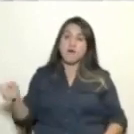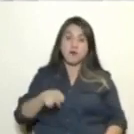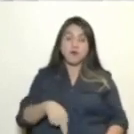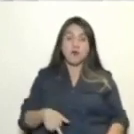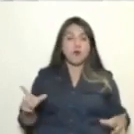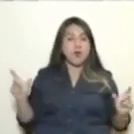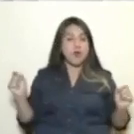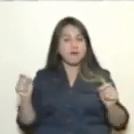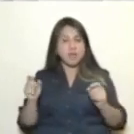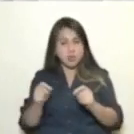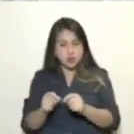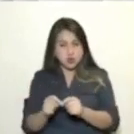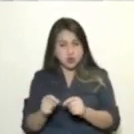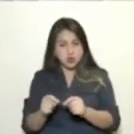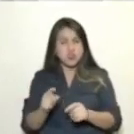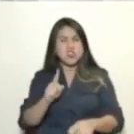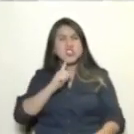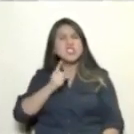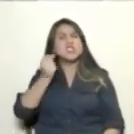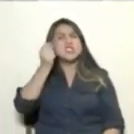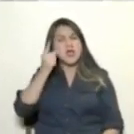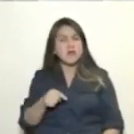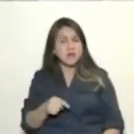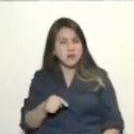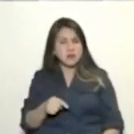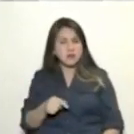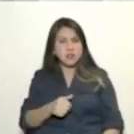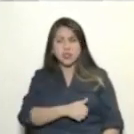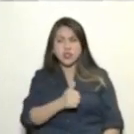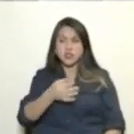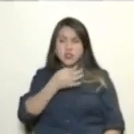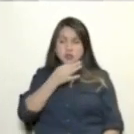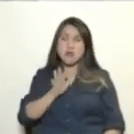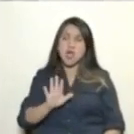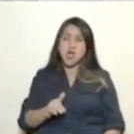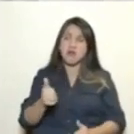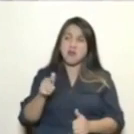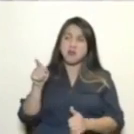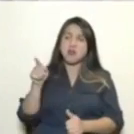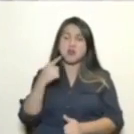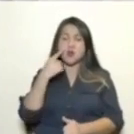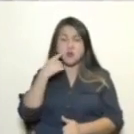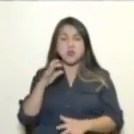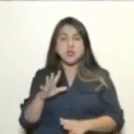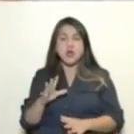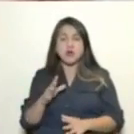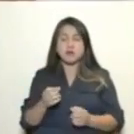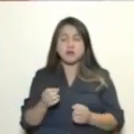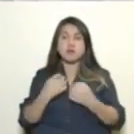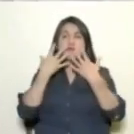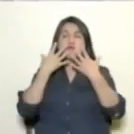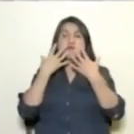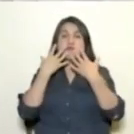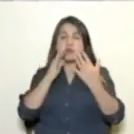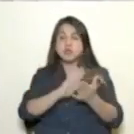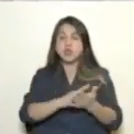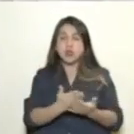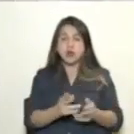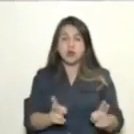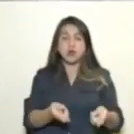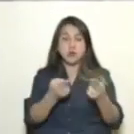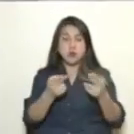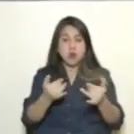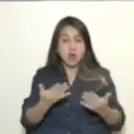virus. ¿Quién sabía que el virus, todos dijimos, qué bueno, ya este señor ya se infectó, sanó,